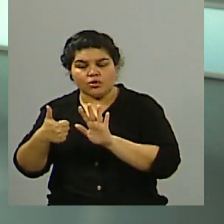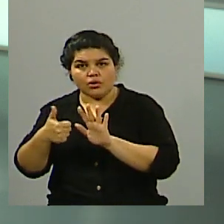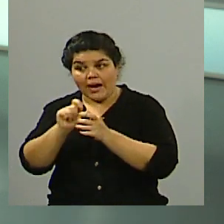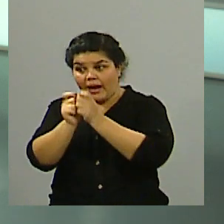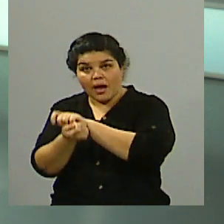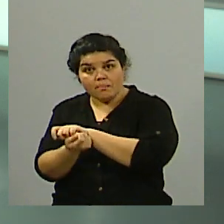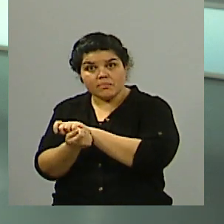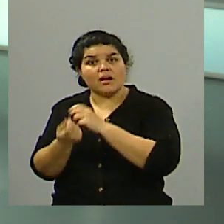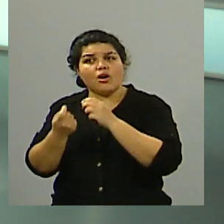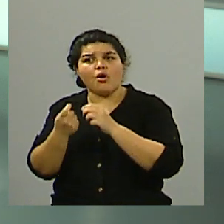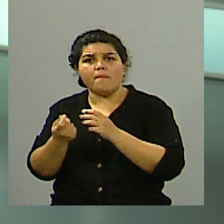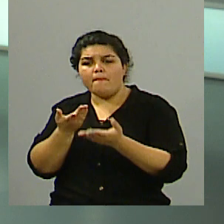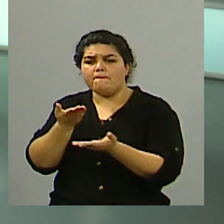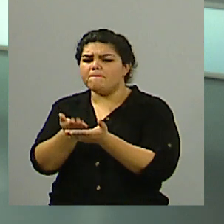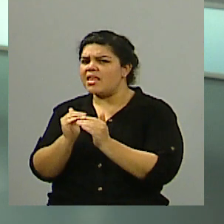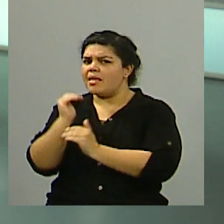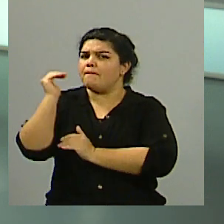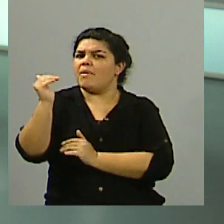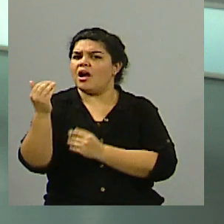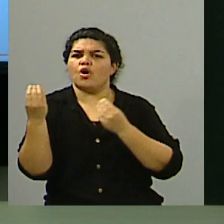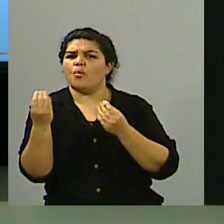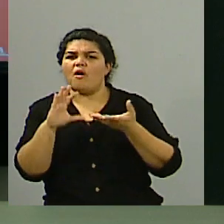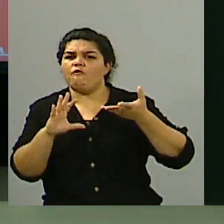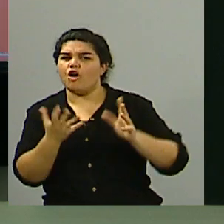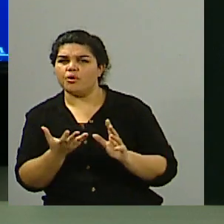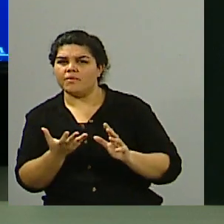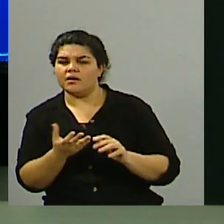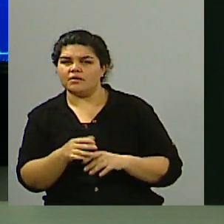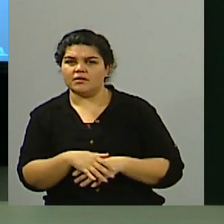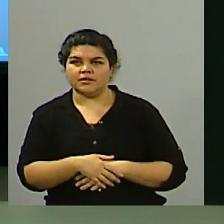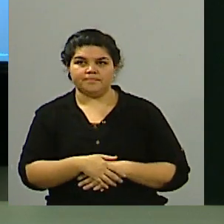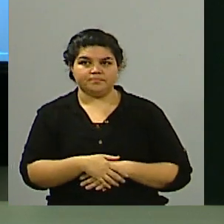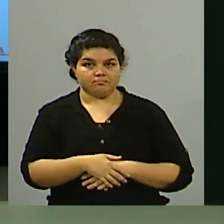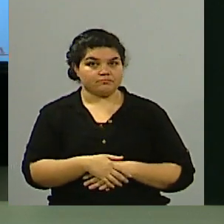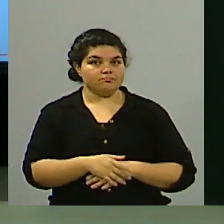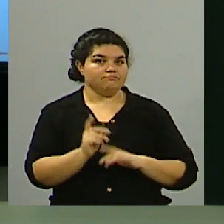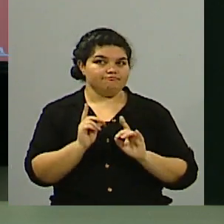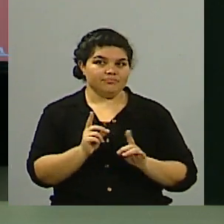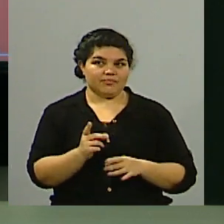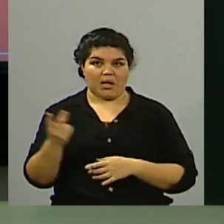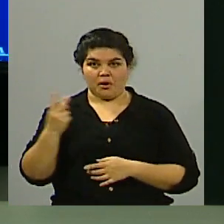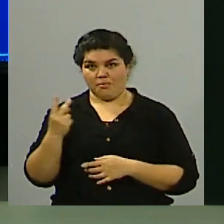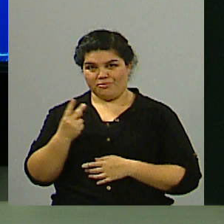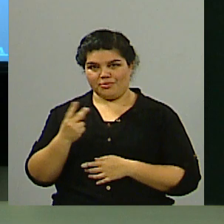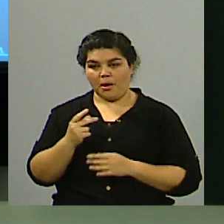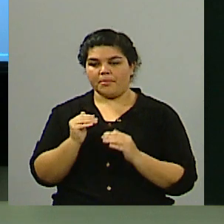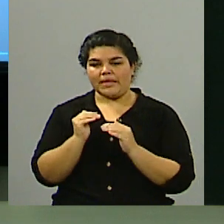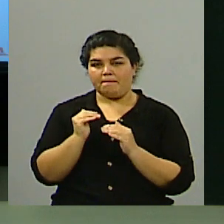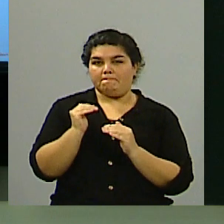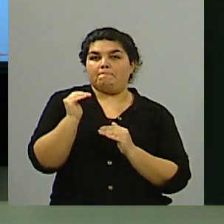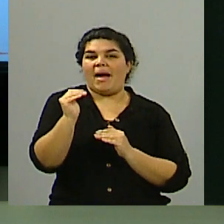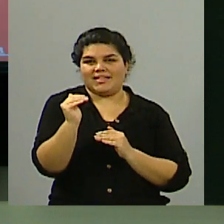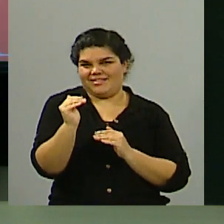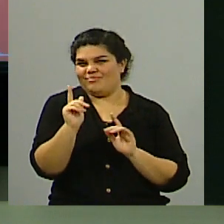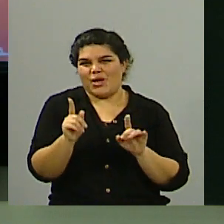poco más? ¿Cómo es esto? Bien, nosotros, digamos, ahora tenemos un grado, una jerarquía un poquito más alta de la